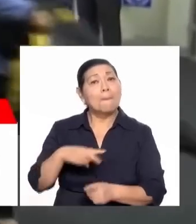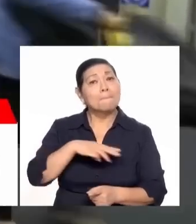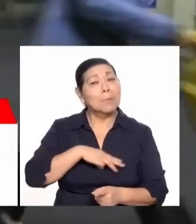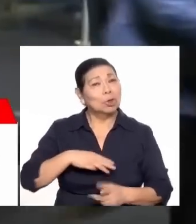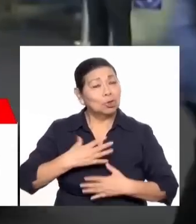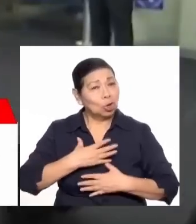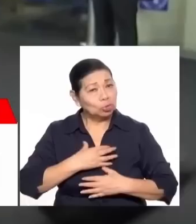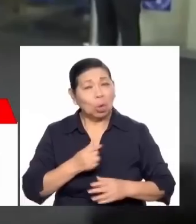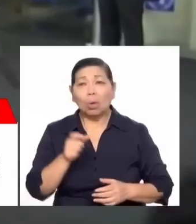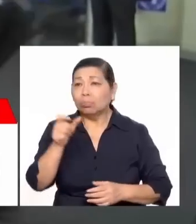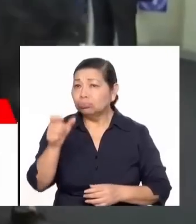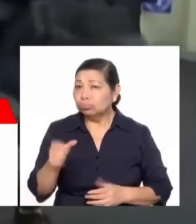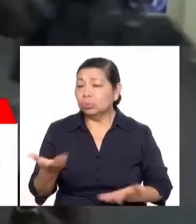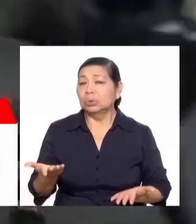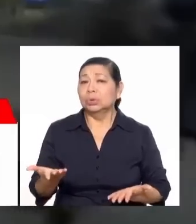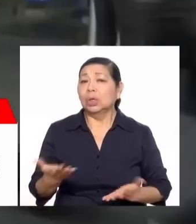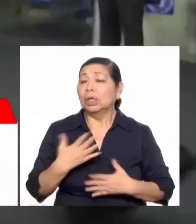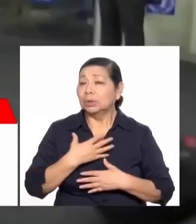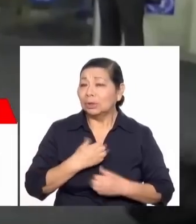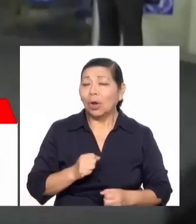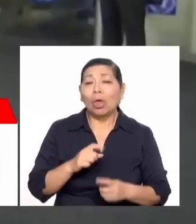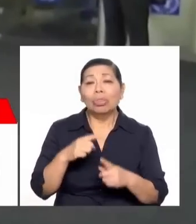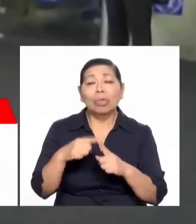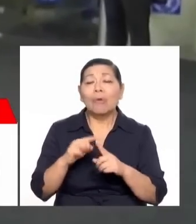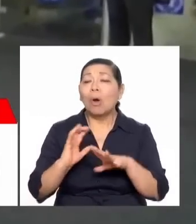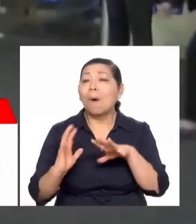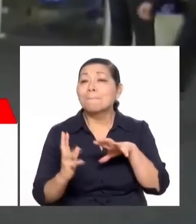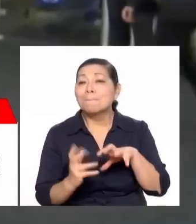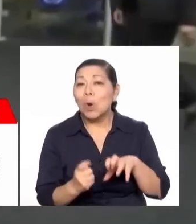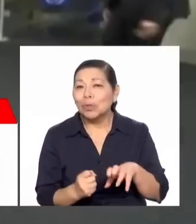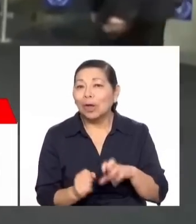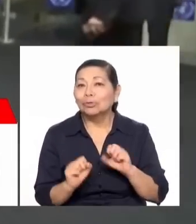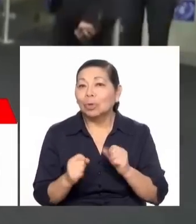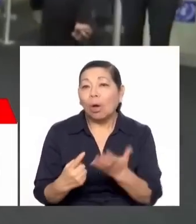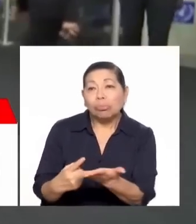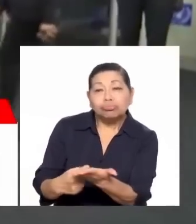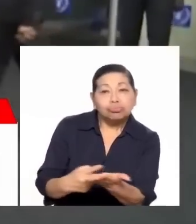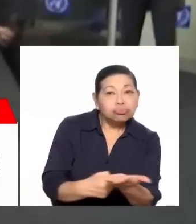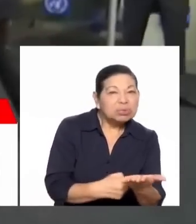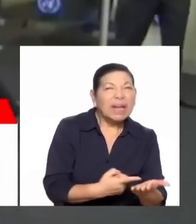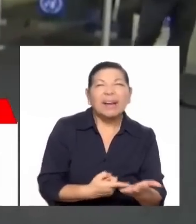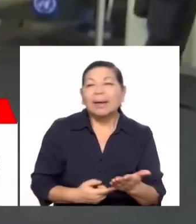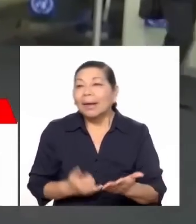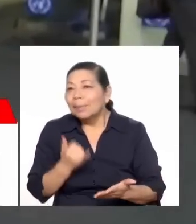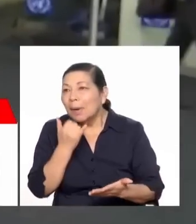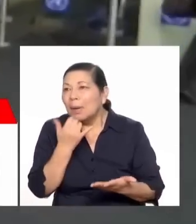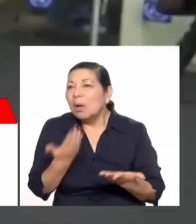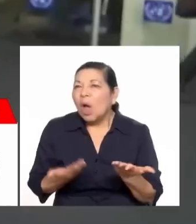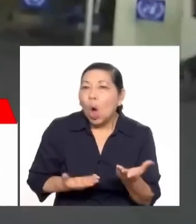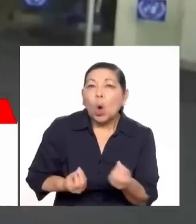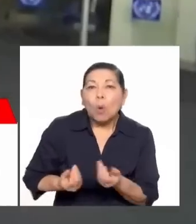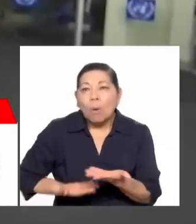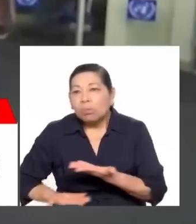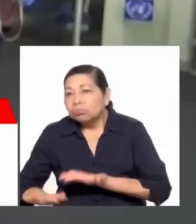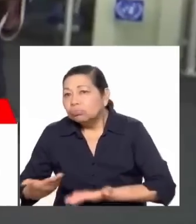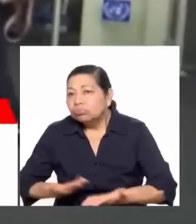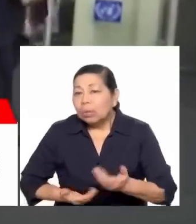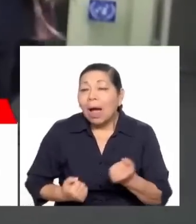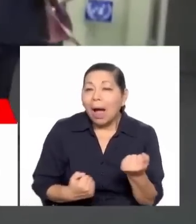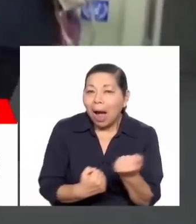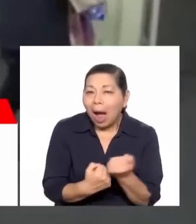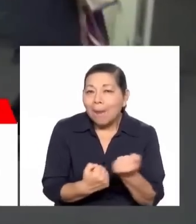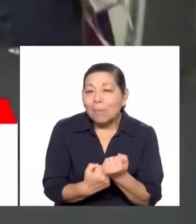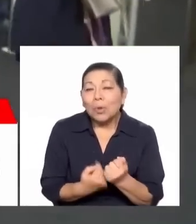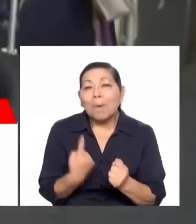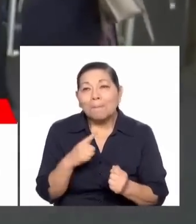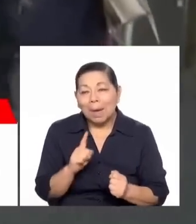de salud, representantes del sector salud de todo el mundo para poder coordinar acciones, pero sobre todo poder conseguir apoyo